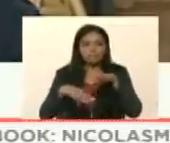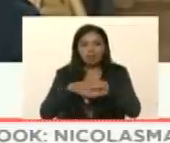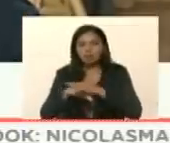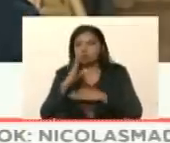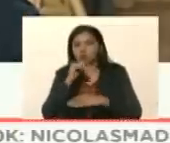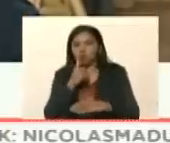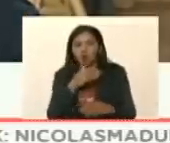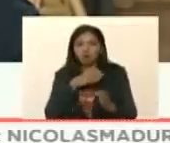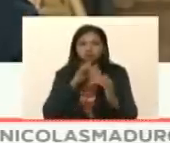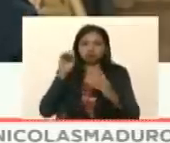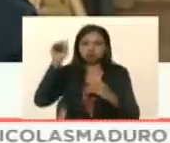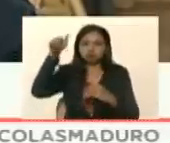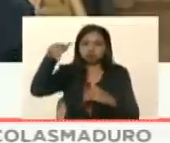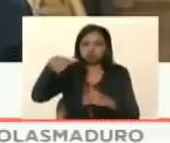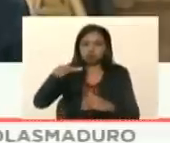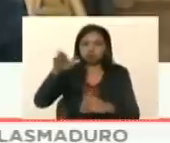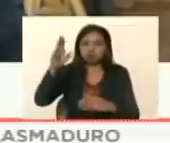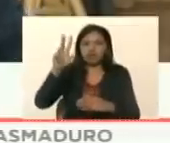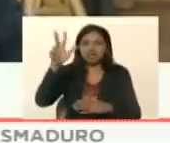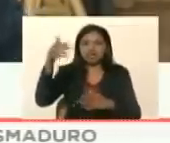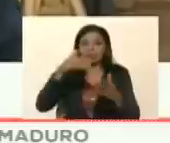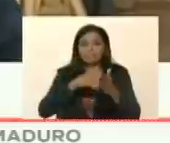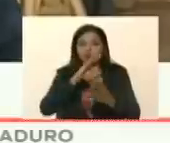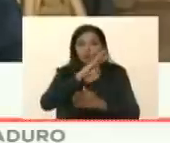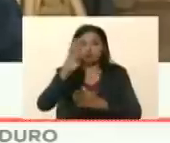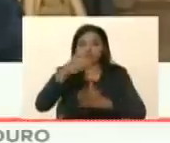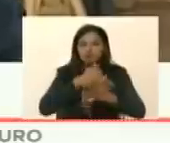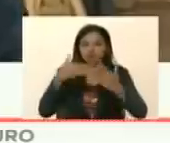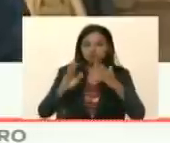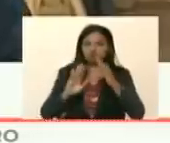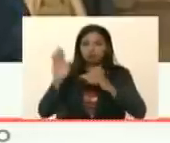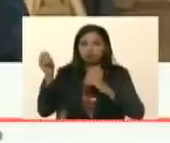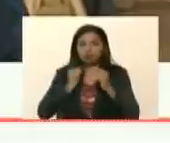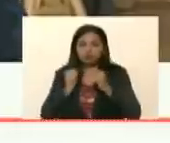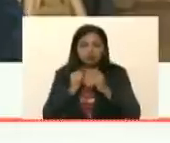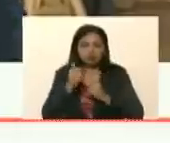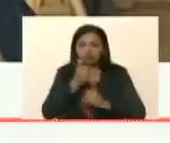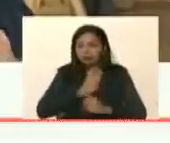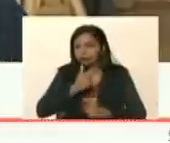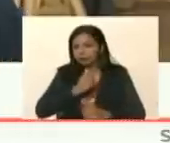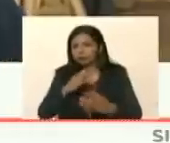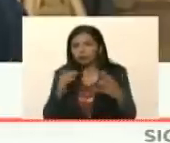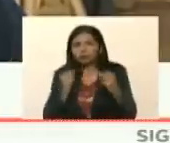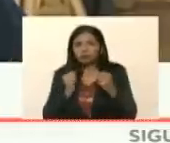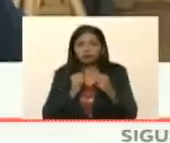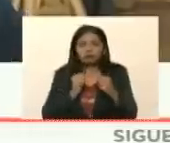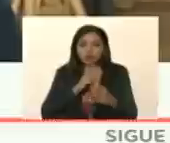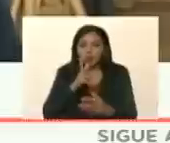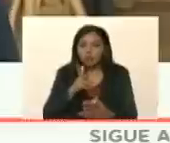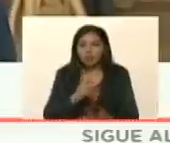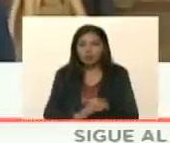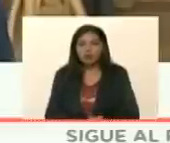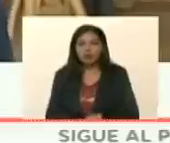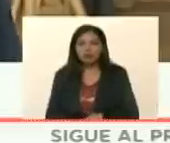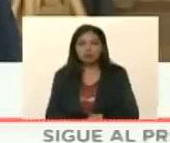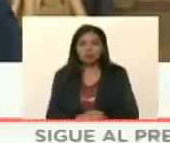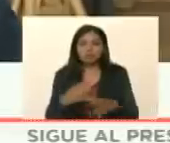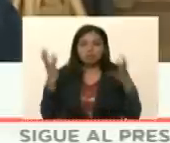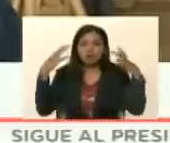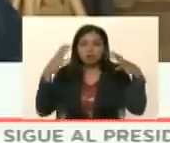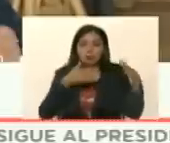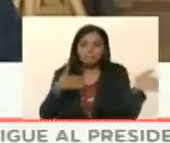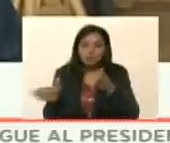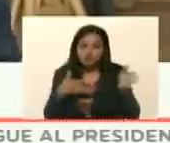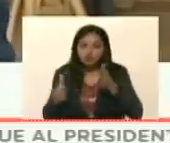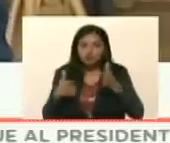el páramo de Pisba, 3.400 metros de altura, soportando heladas, nieve,